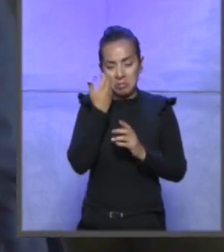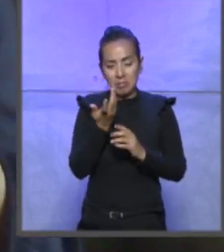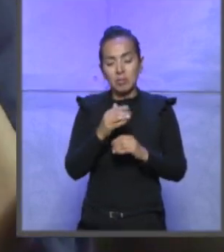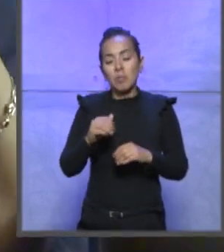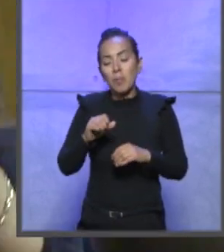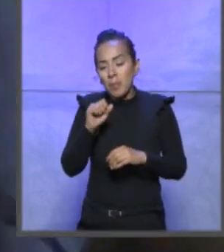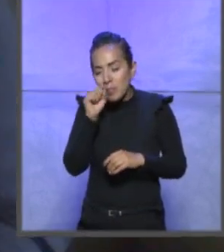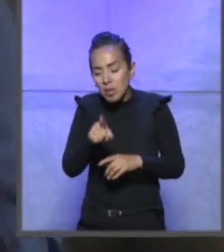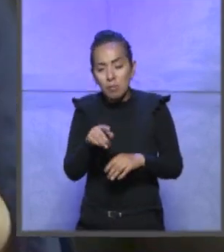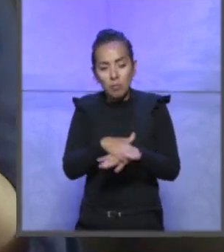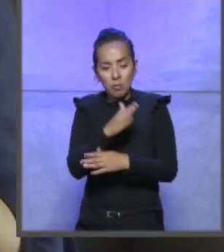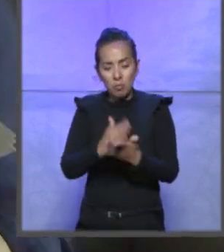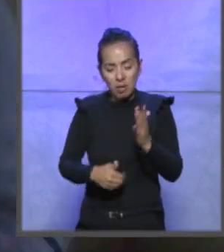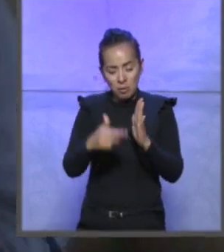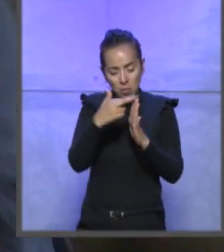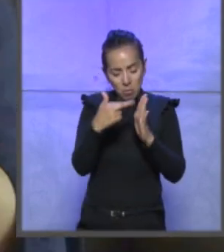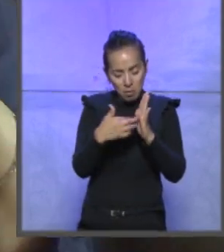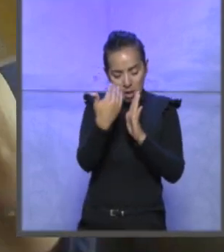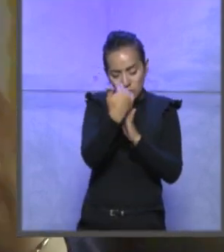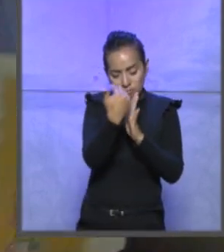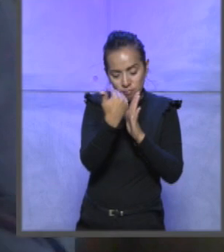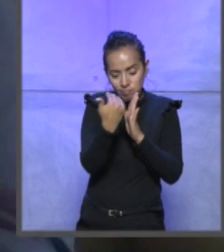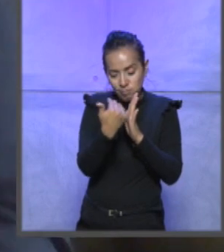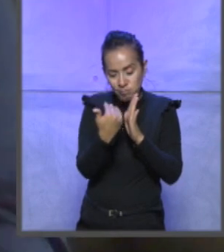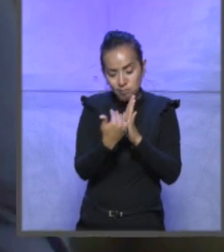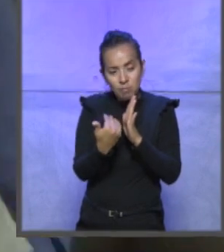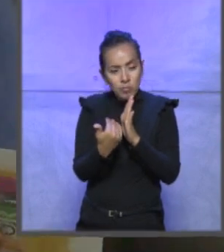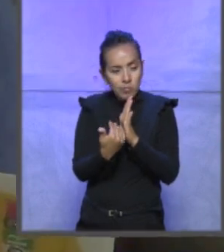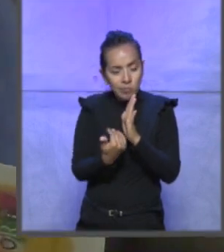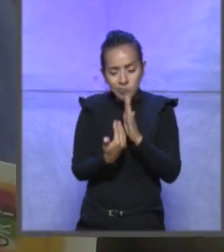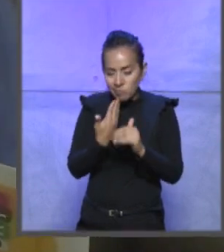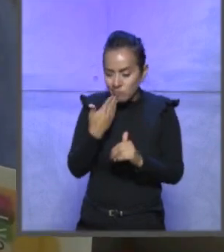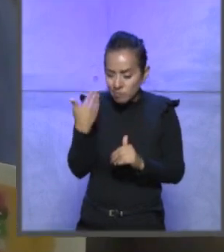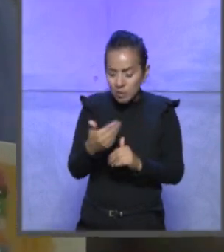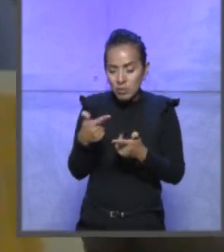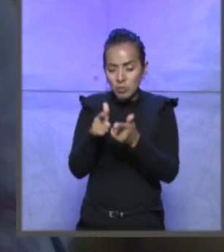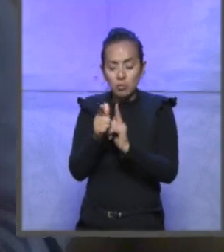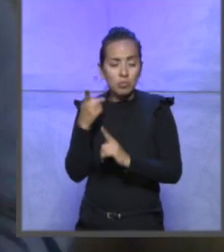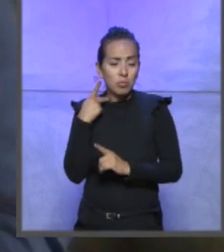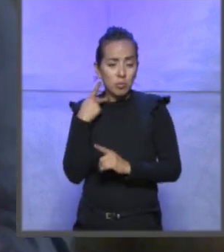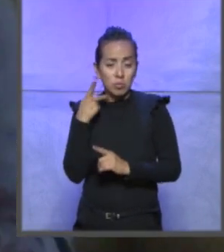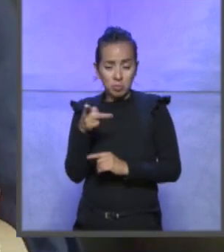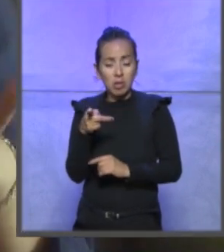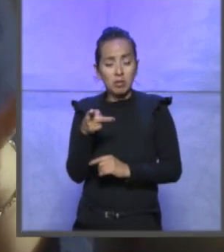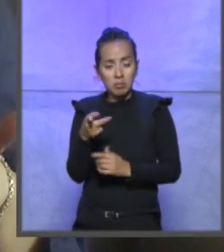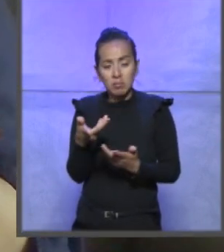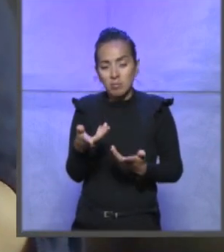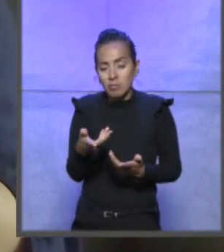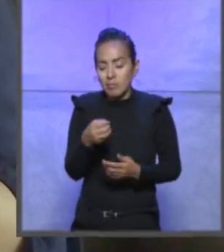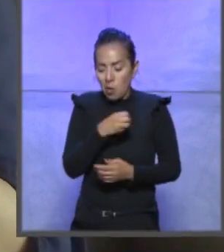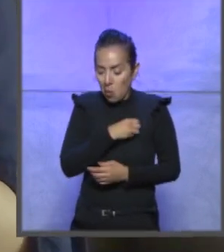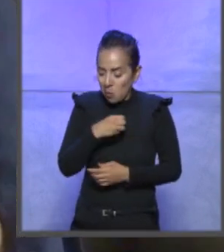también a través de lineamientos, a través de reglamentaciones, los partidos políticos